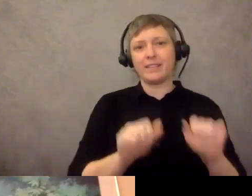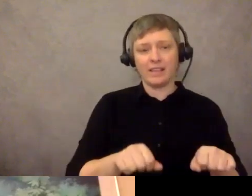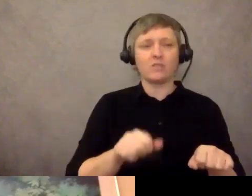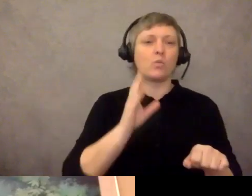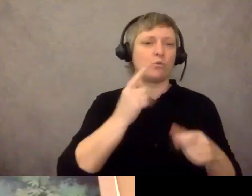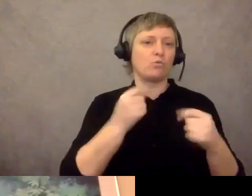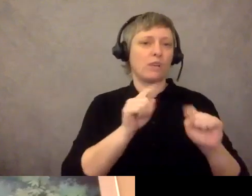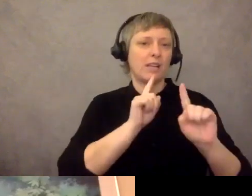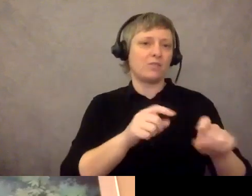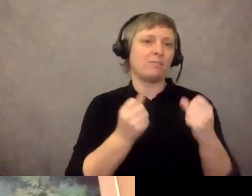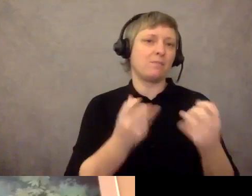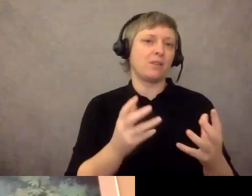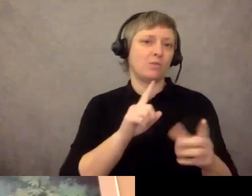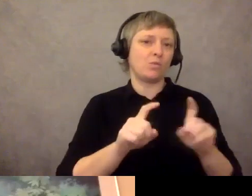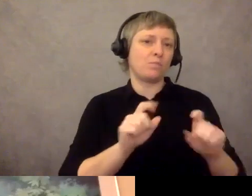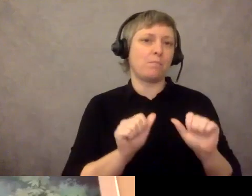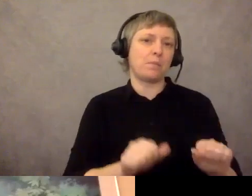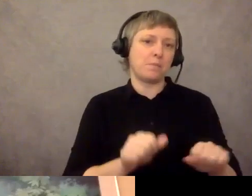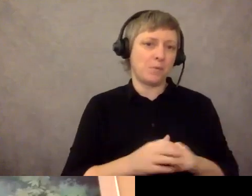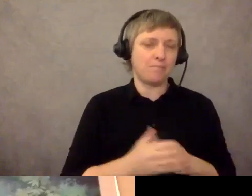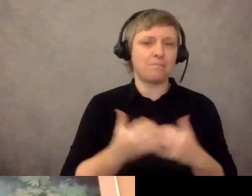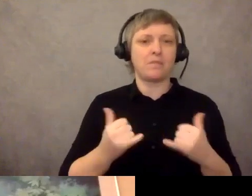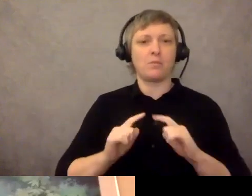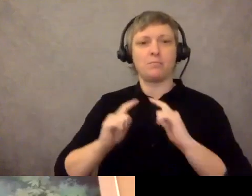Kerry, la aprecio mucho. Solo un par de cosas.